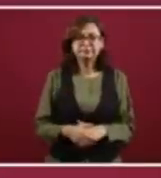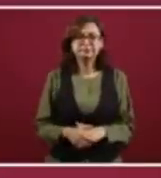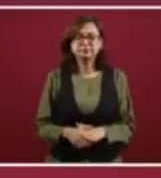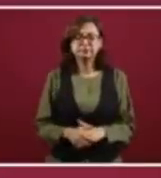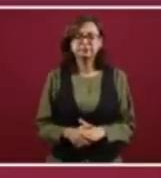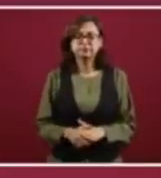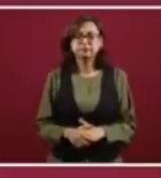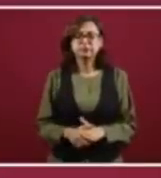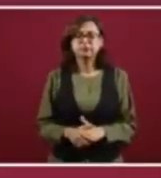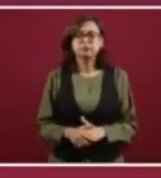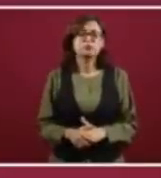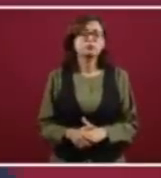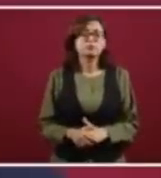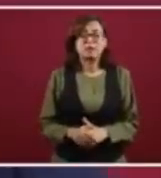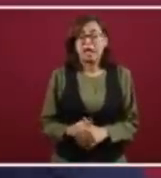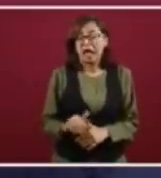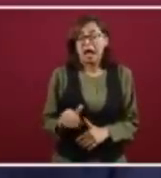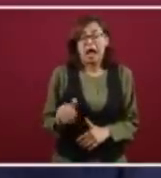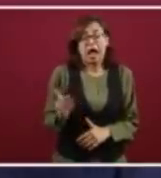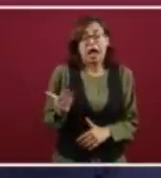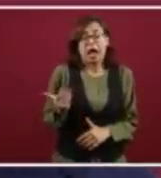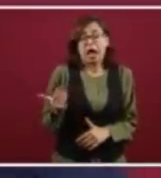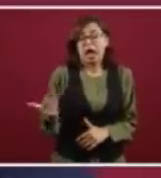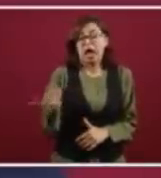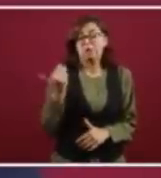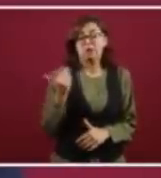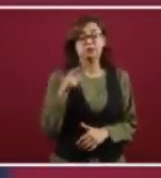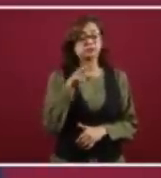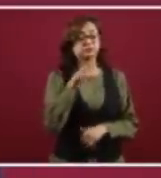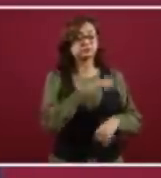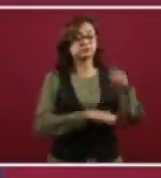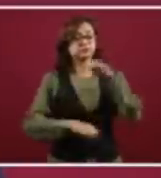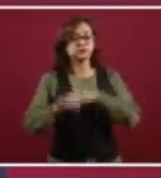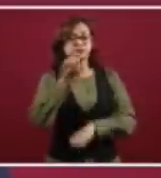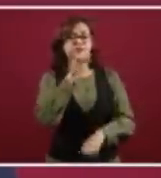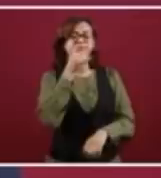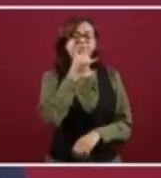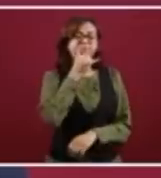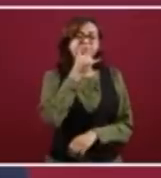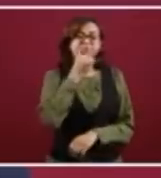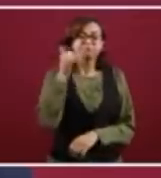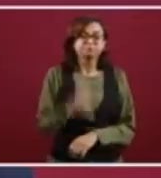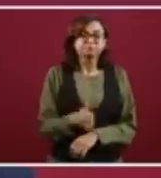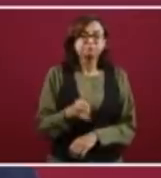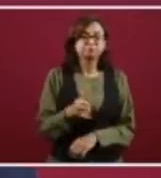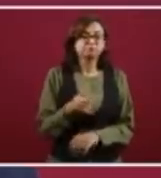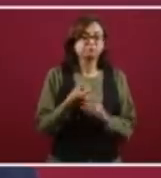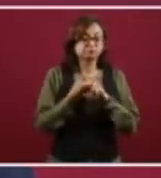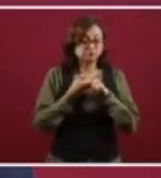Apenas una empresa italiana está empezando